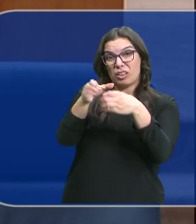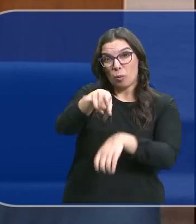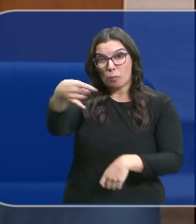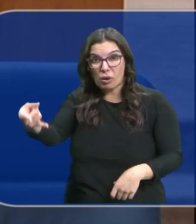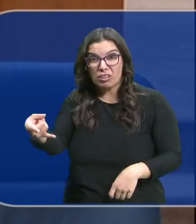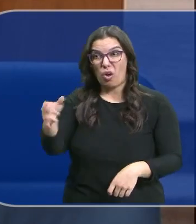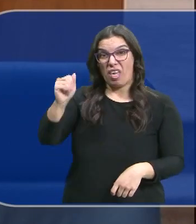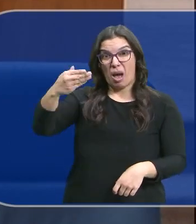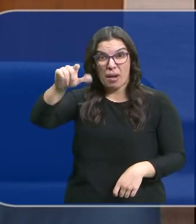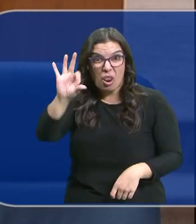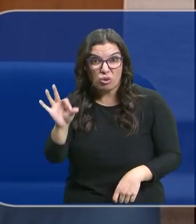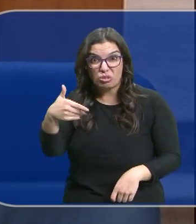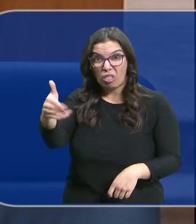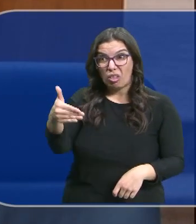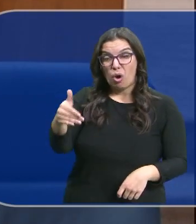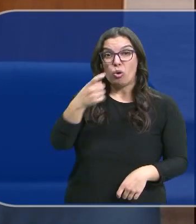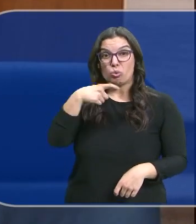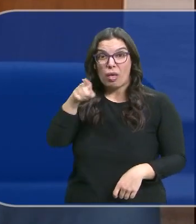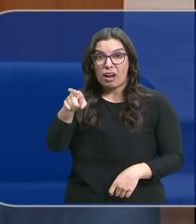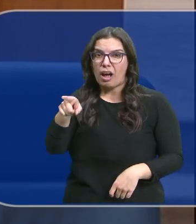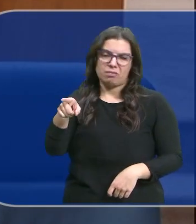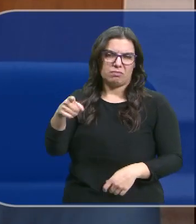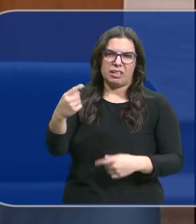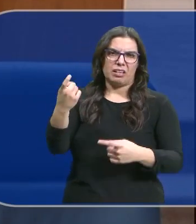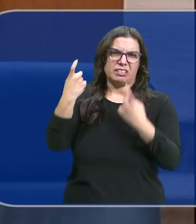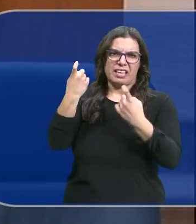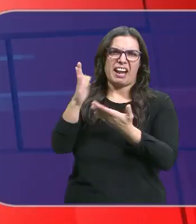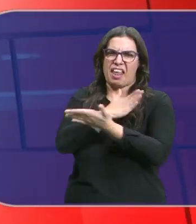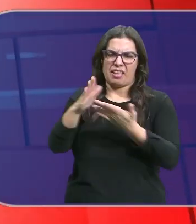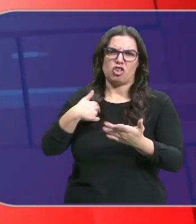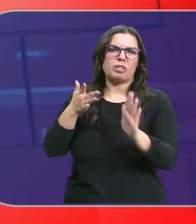partido de José Luis Avalos y tampoco del partido de Luis Tudanca. Y no me van a explicar por qué.